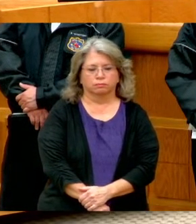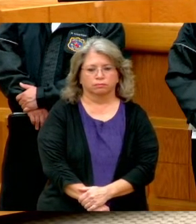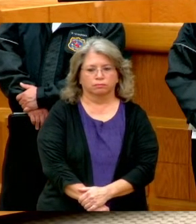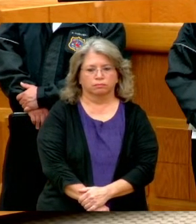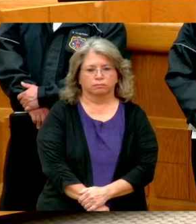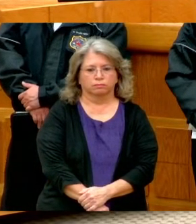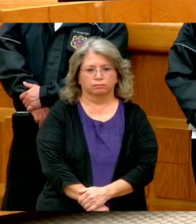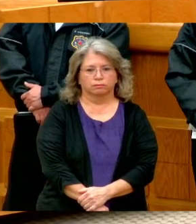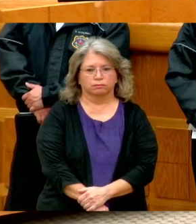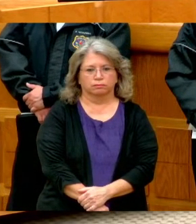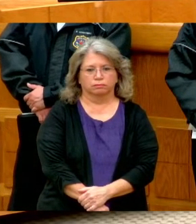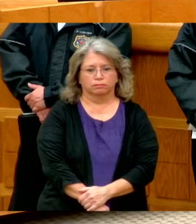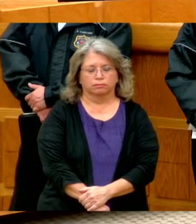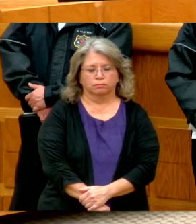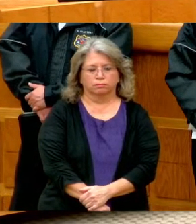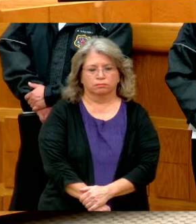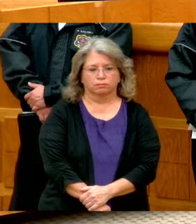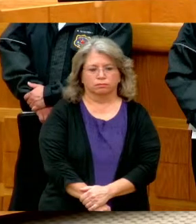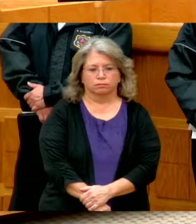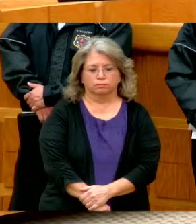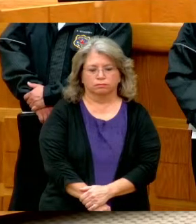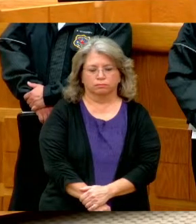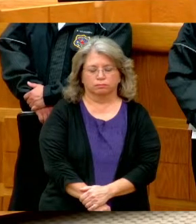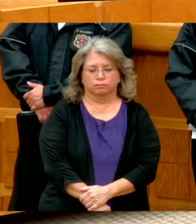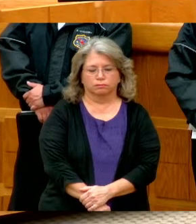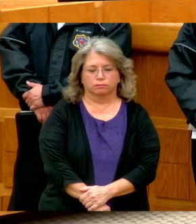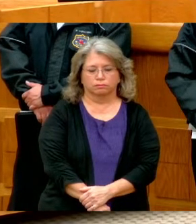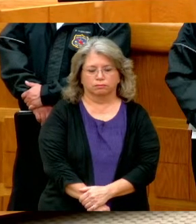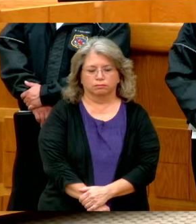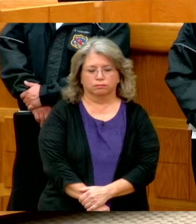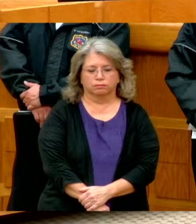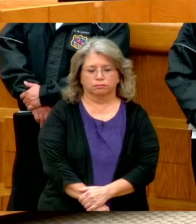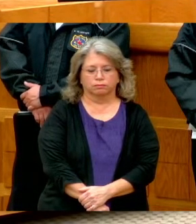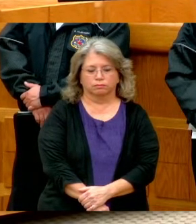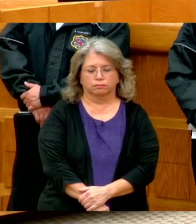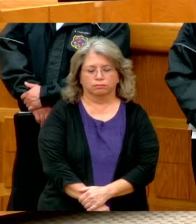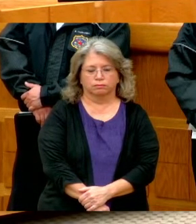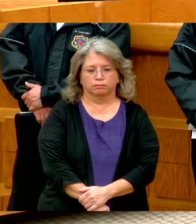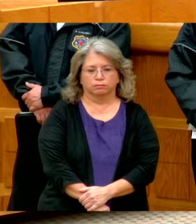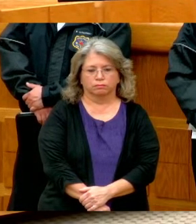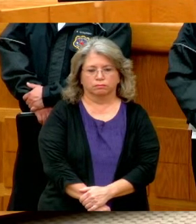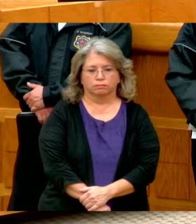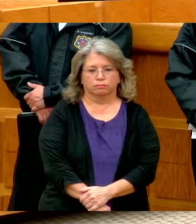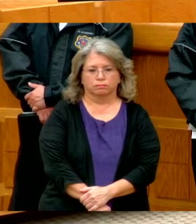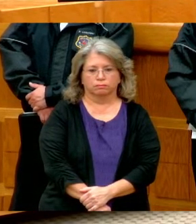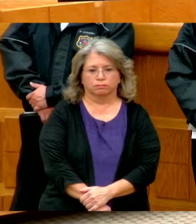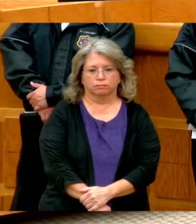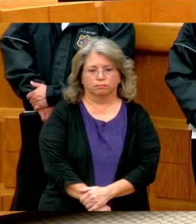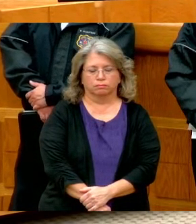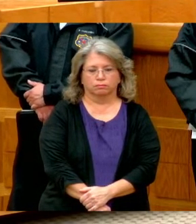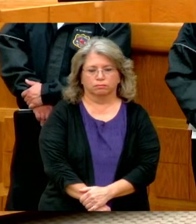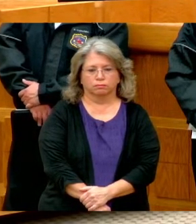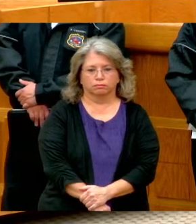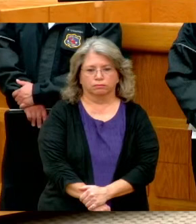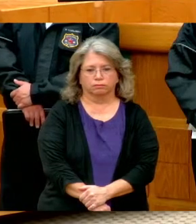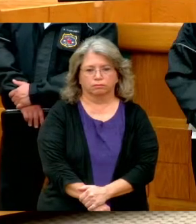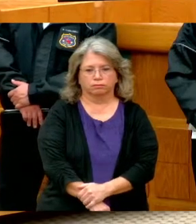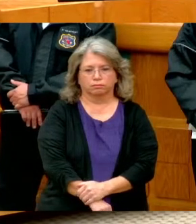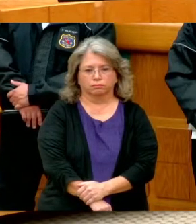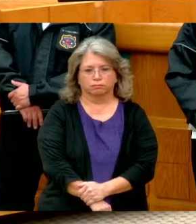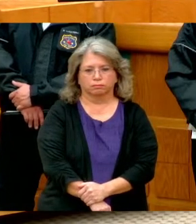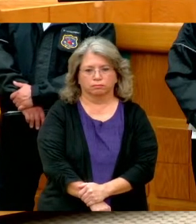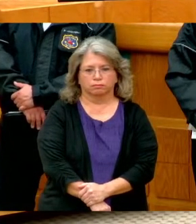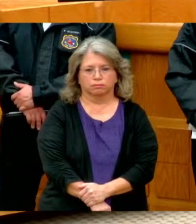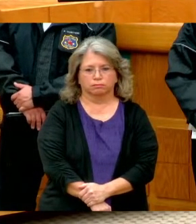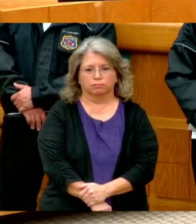sus actividades. Y rojo es el más extremo. Quiere decir